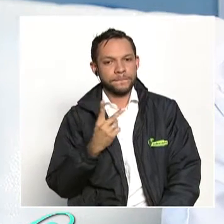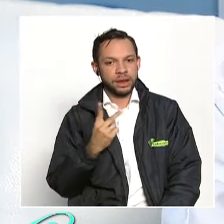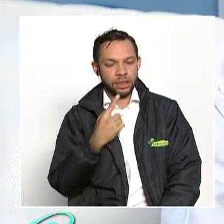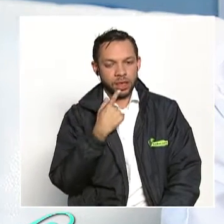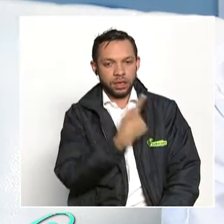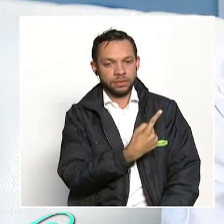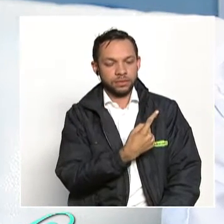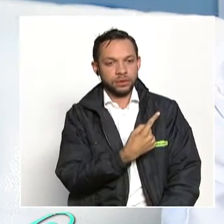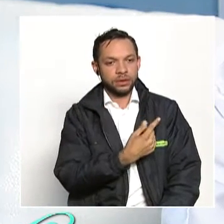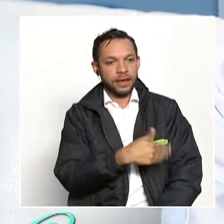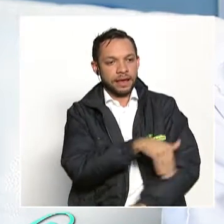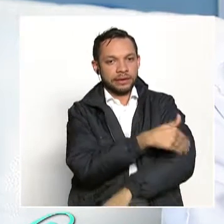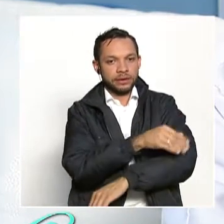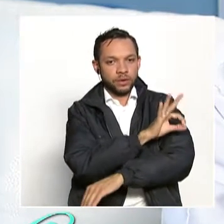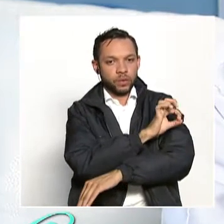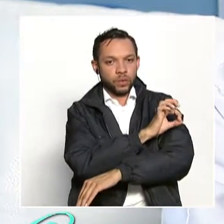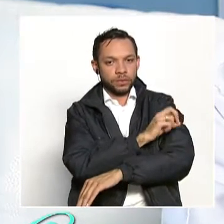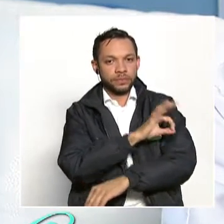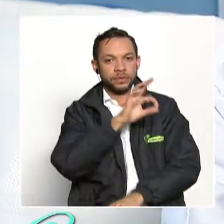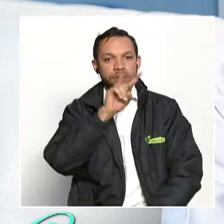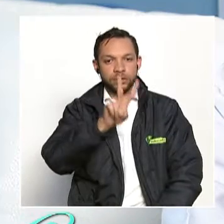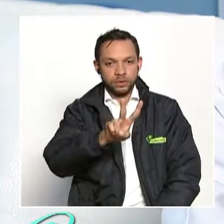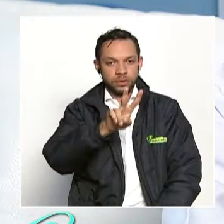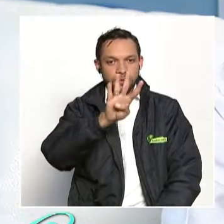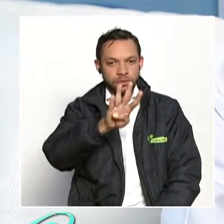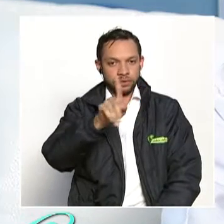Octava. Allí el teléfono es el